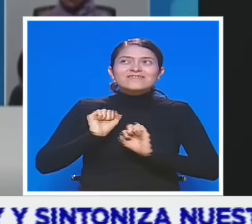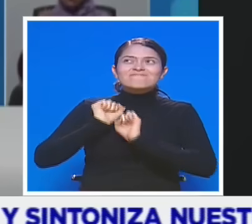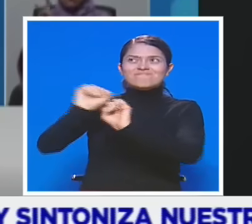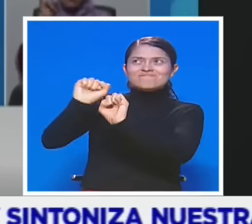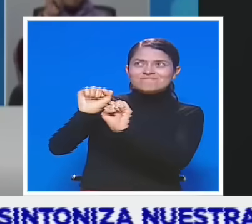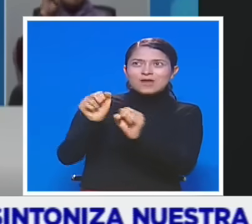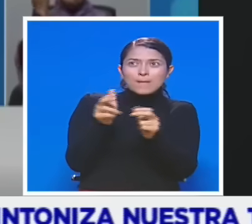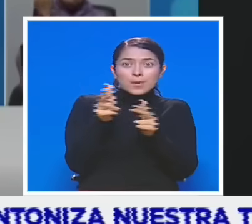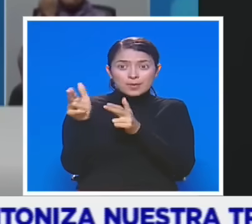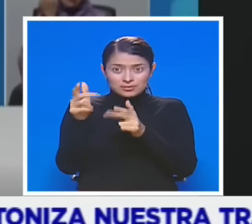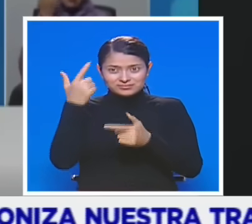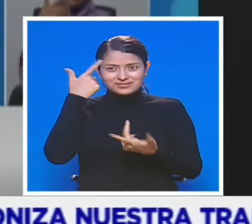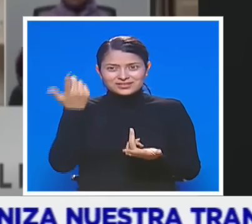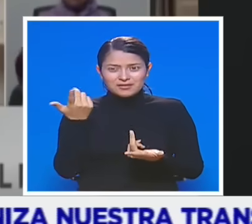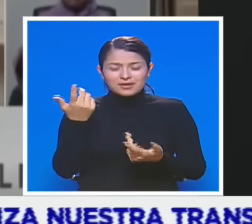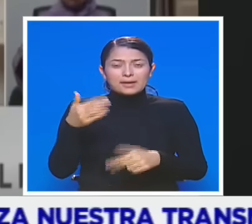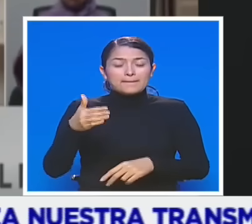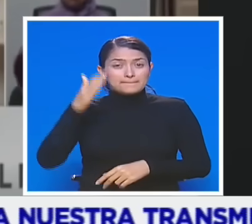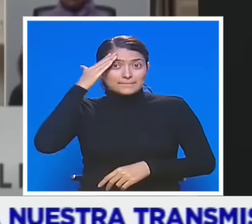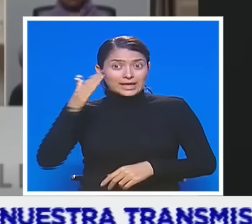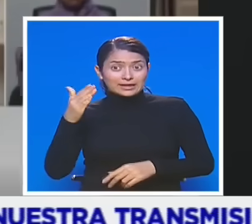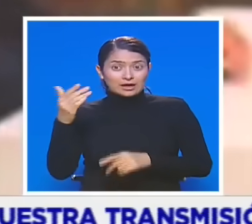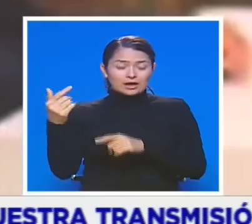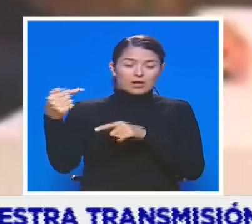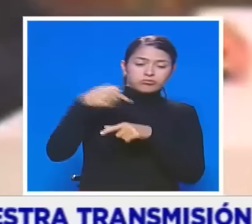agredida militarmente.